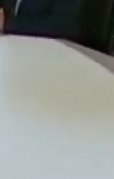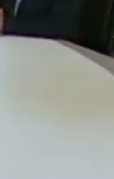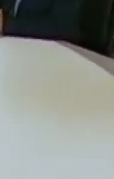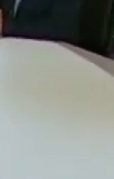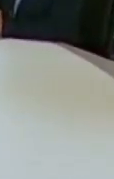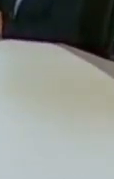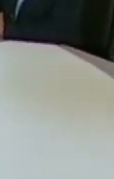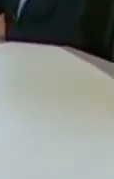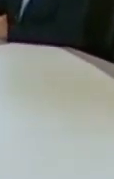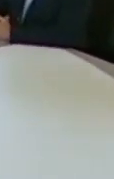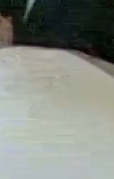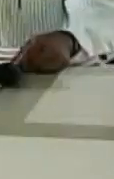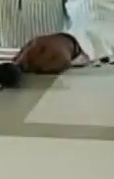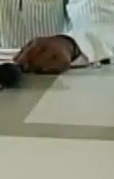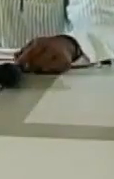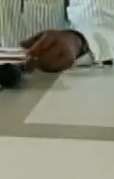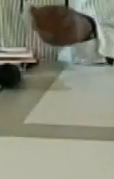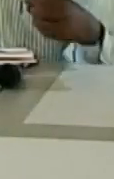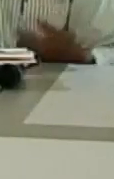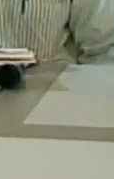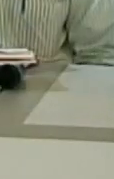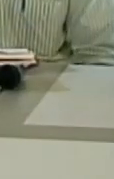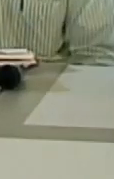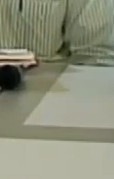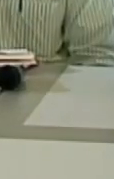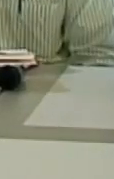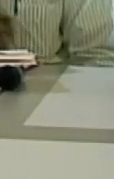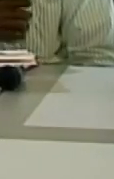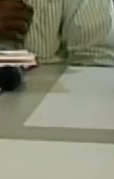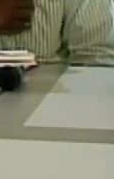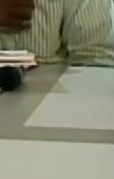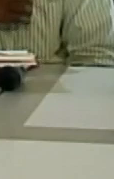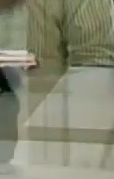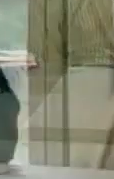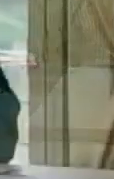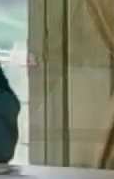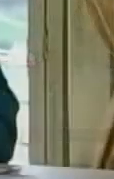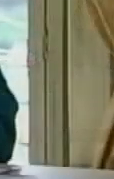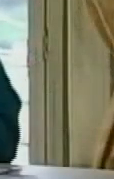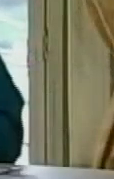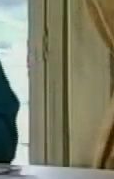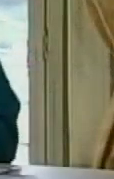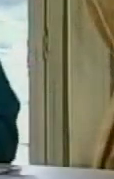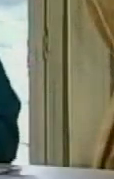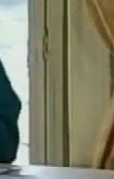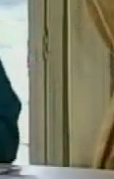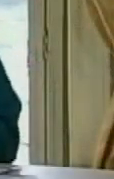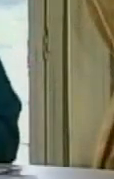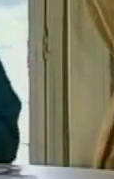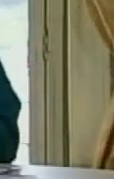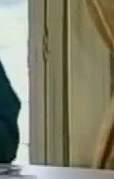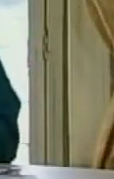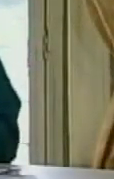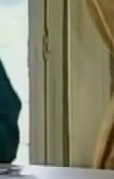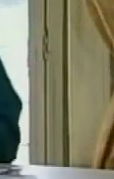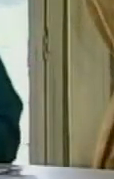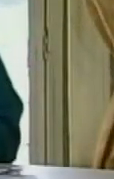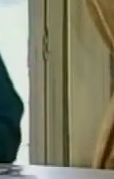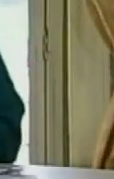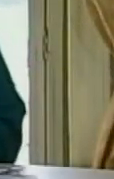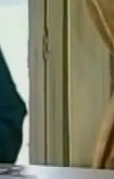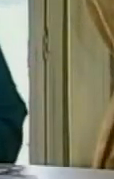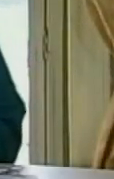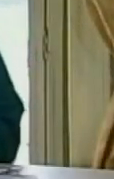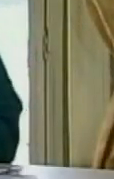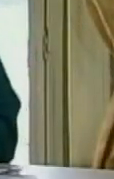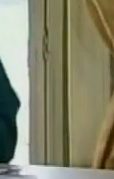a las profesoras, a los profesores, a todos los trabajadores, a los